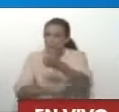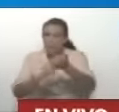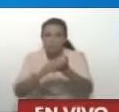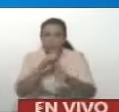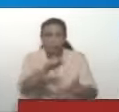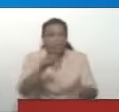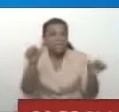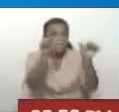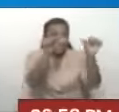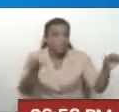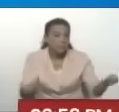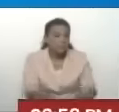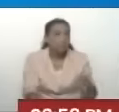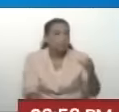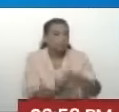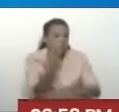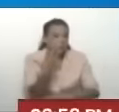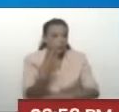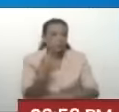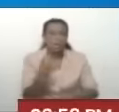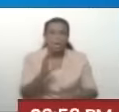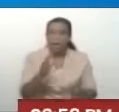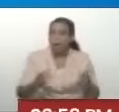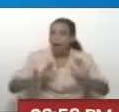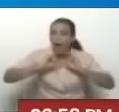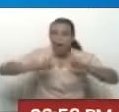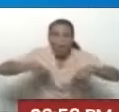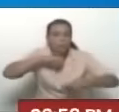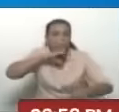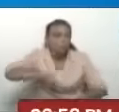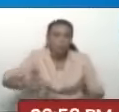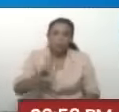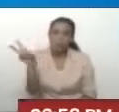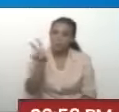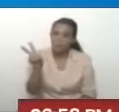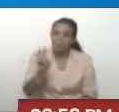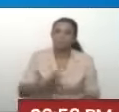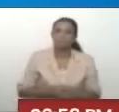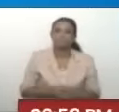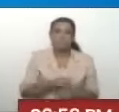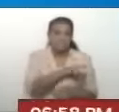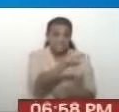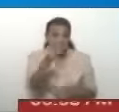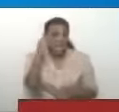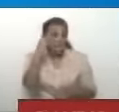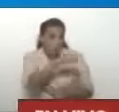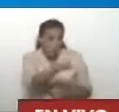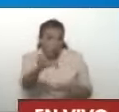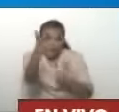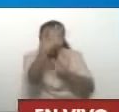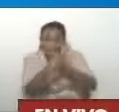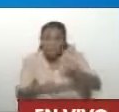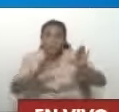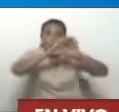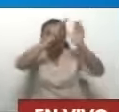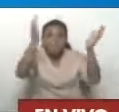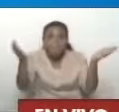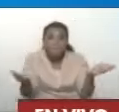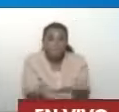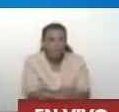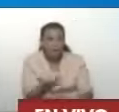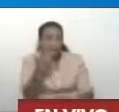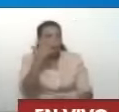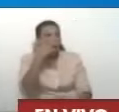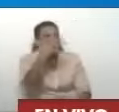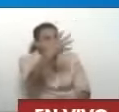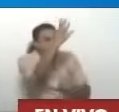que ese sistema escriba una nueva historia comunicacional en Venezuela y sea ejemplo y alumbre